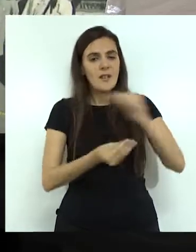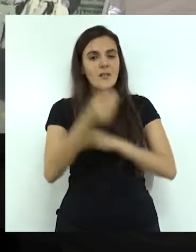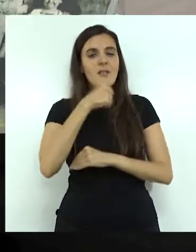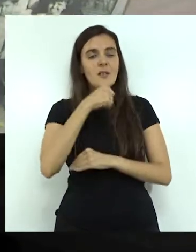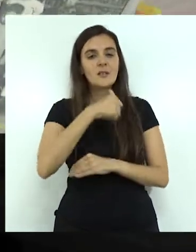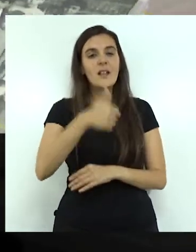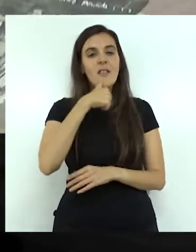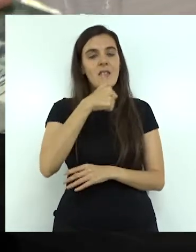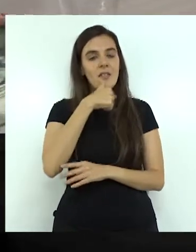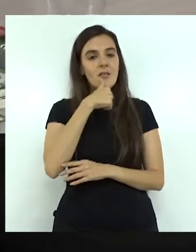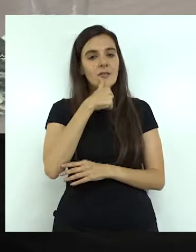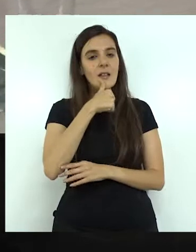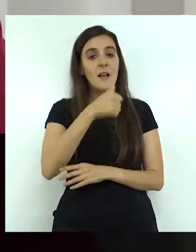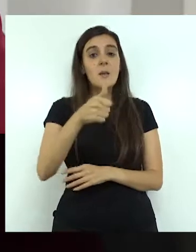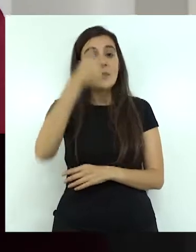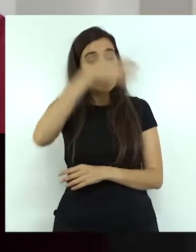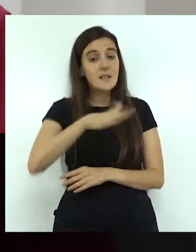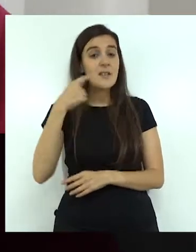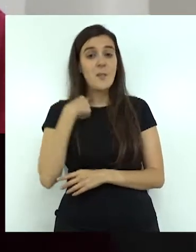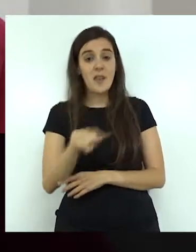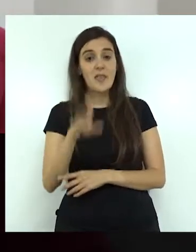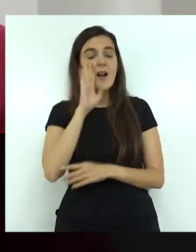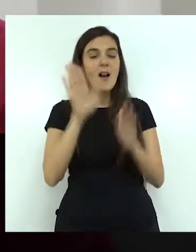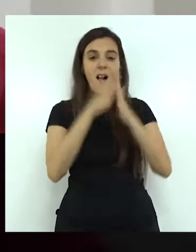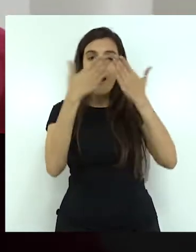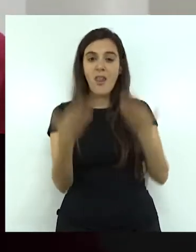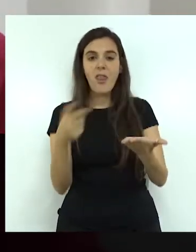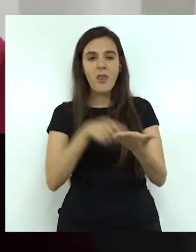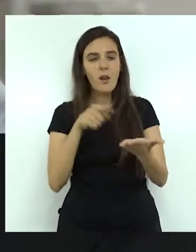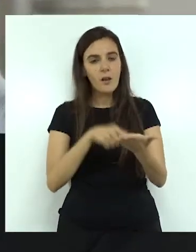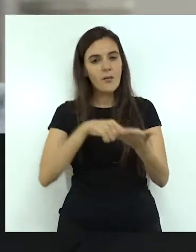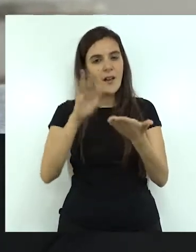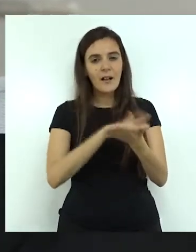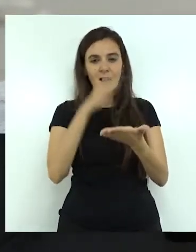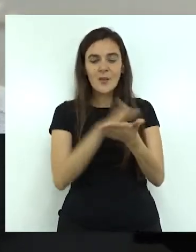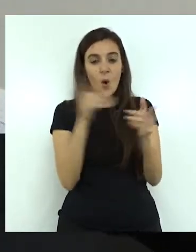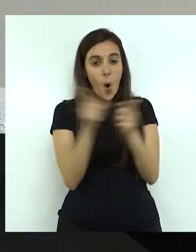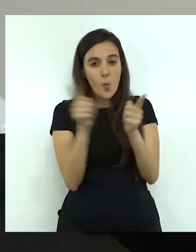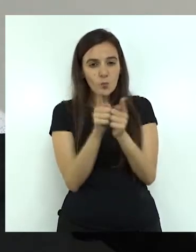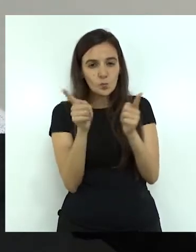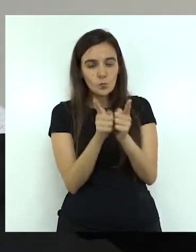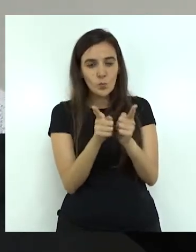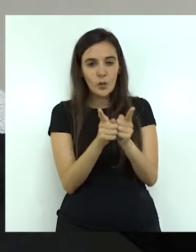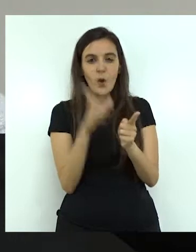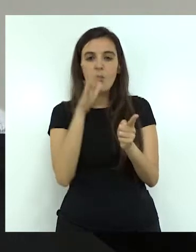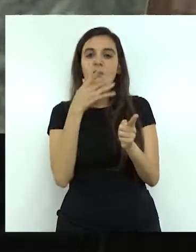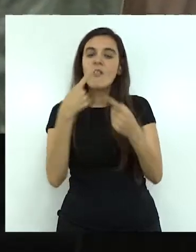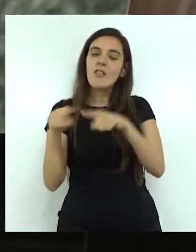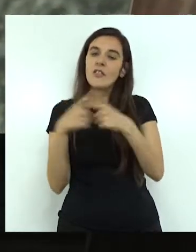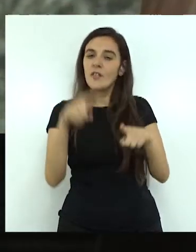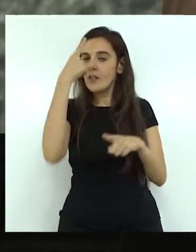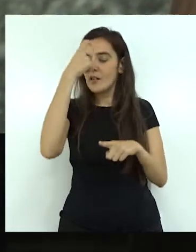perdida entonces este libro tiene un capítulo muy pequeño breve de diferentes recuerdos de su niñez